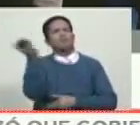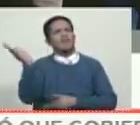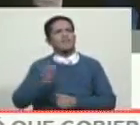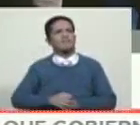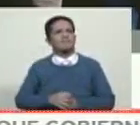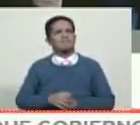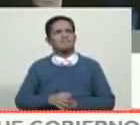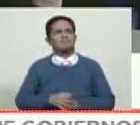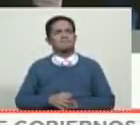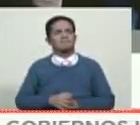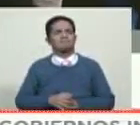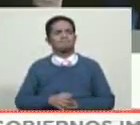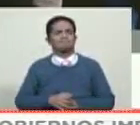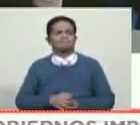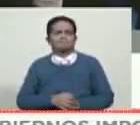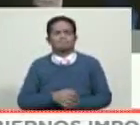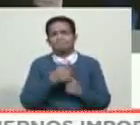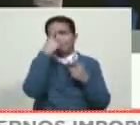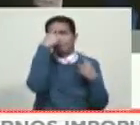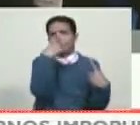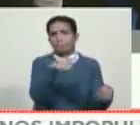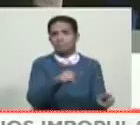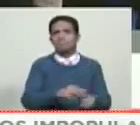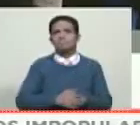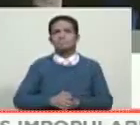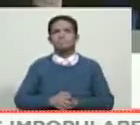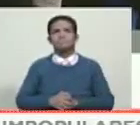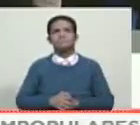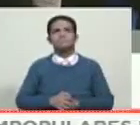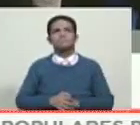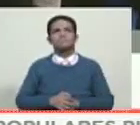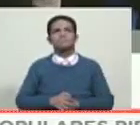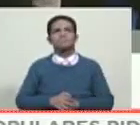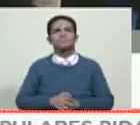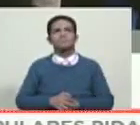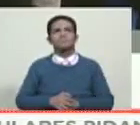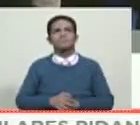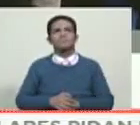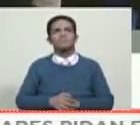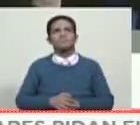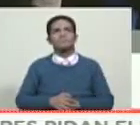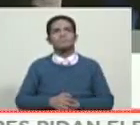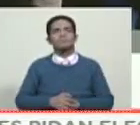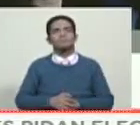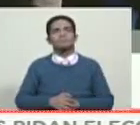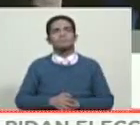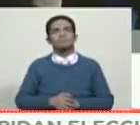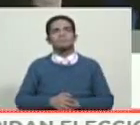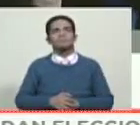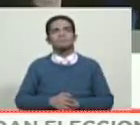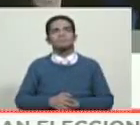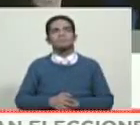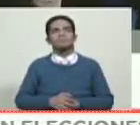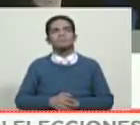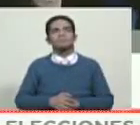A nosotros nos interesa que aparezcan no uno, cuatro, cinco como él.